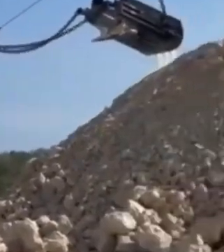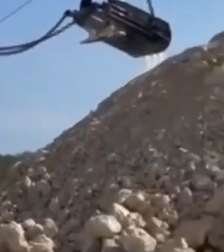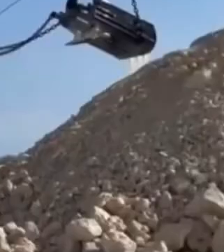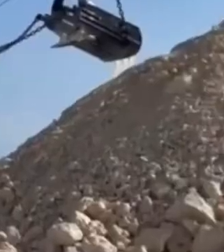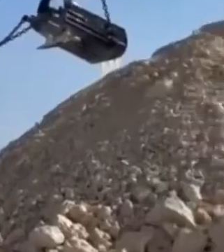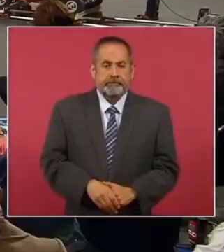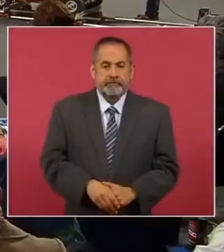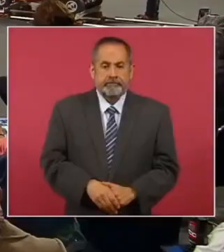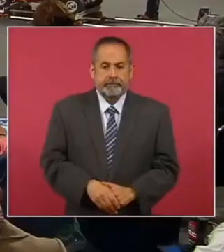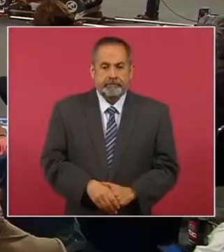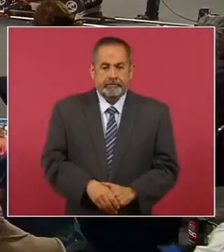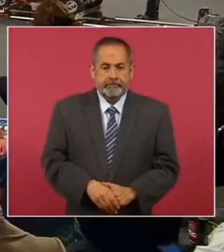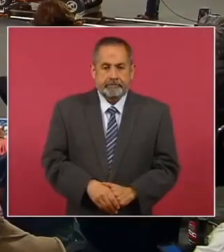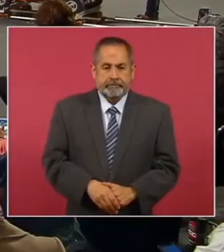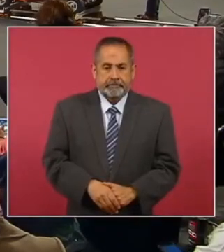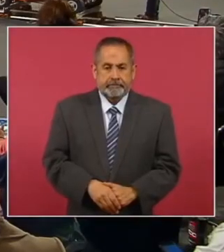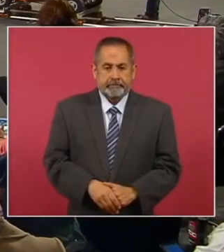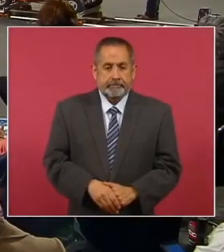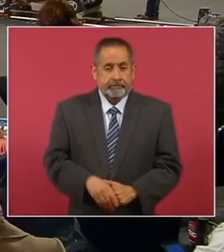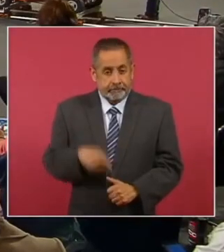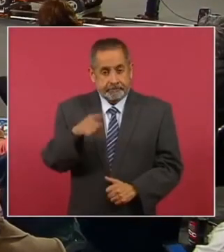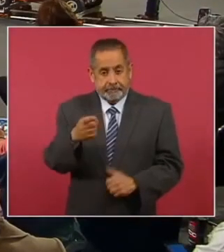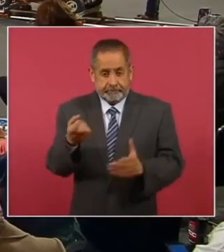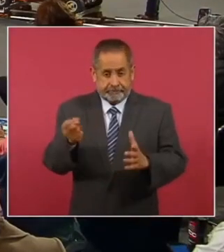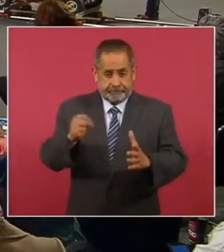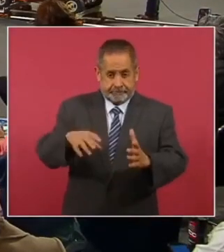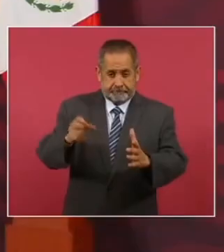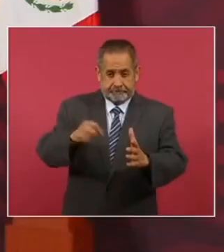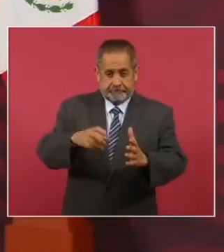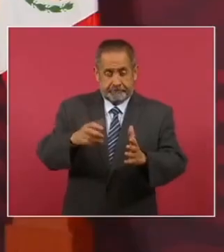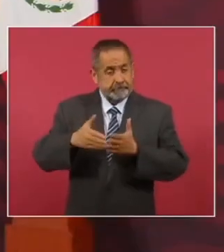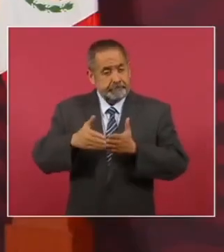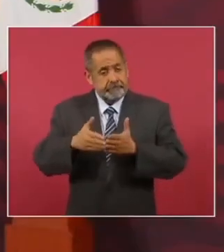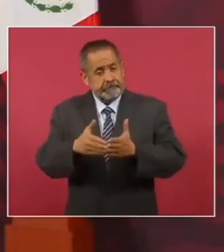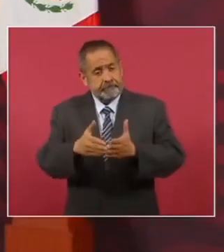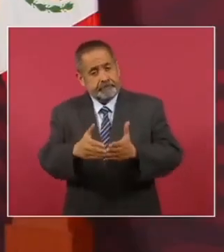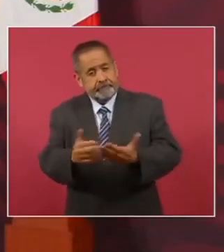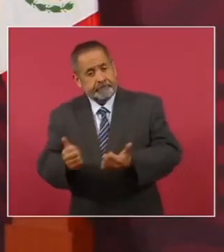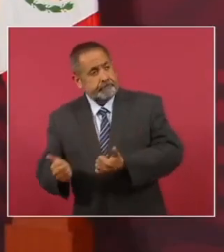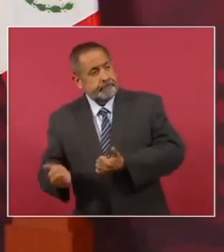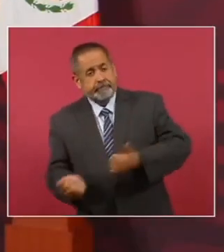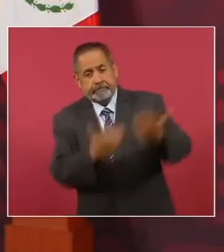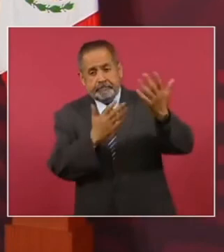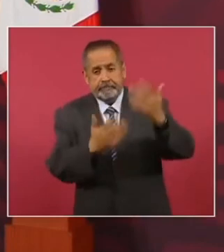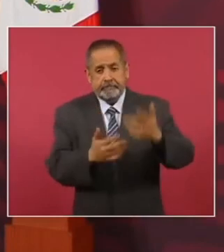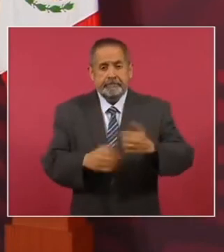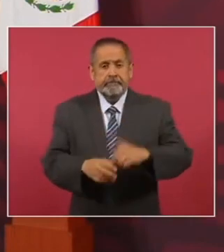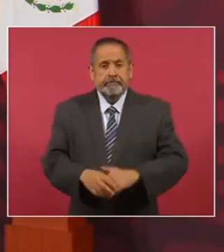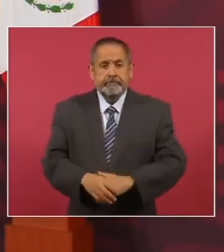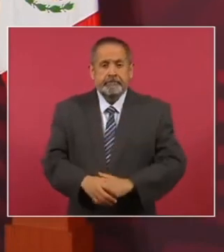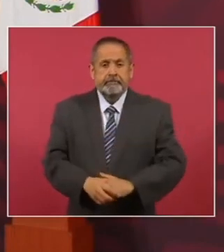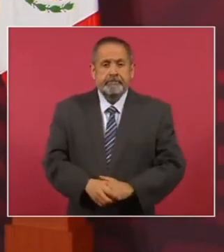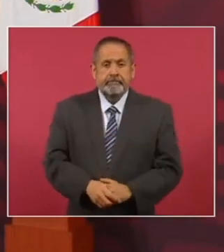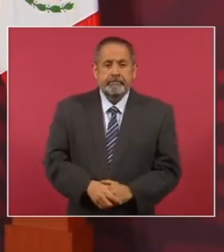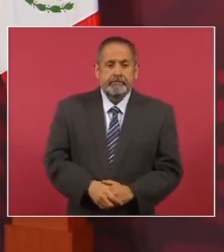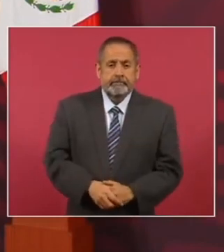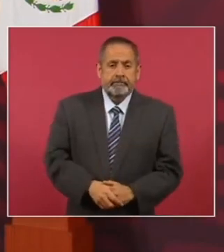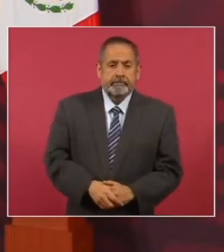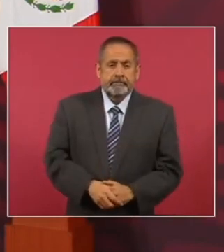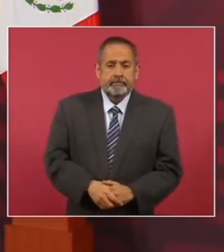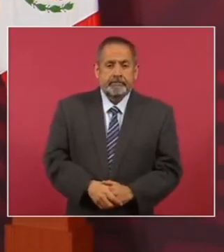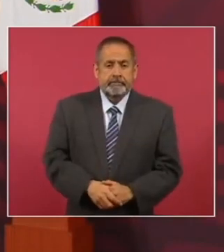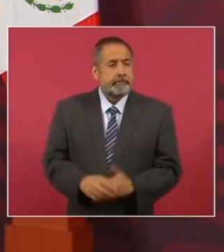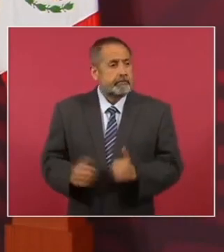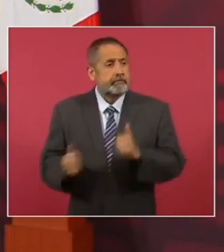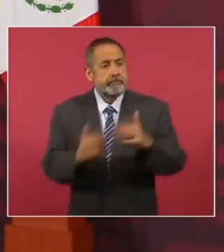lluvia. Ahí se llevan el material en esos barcos